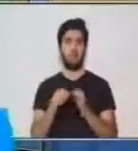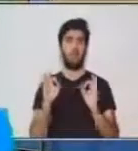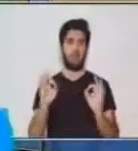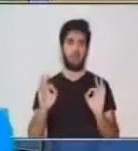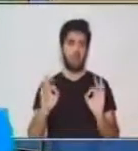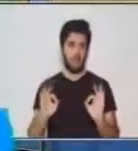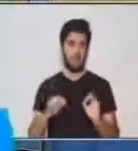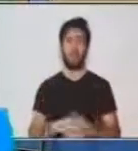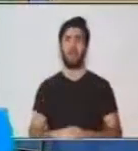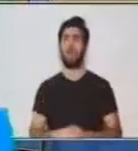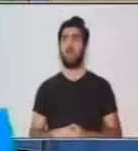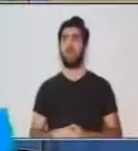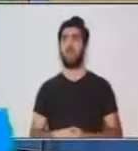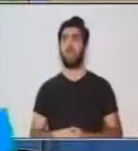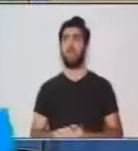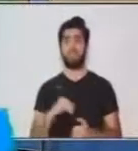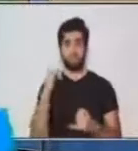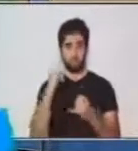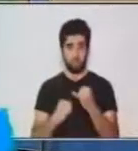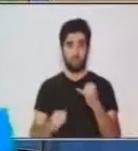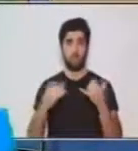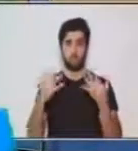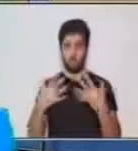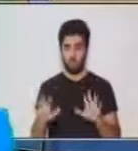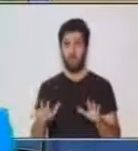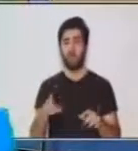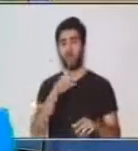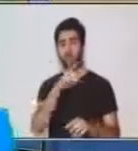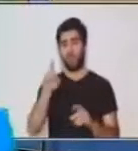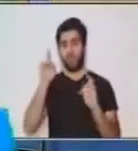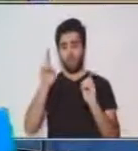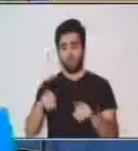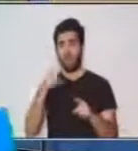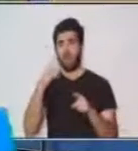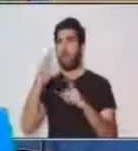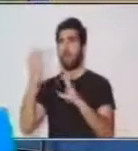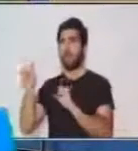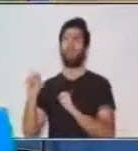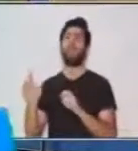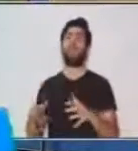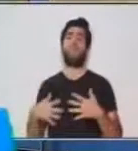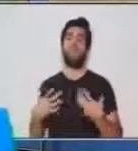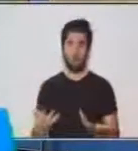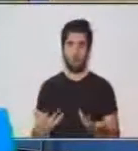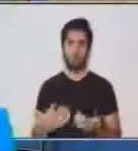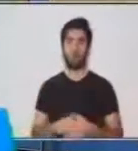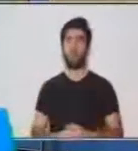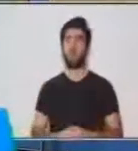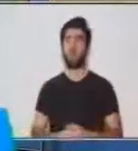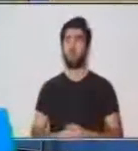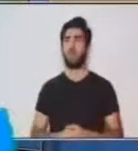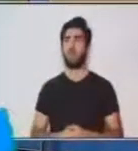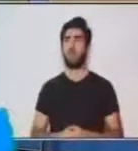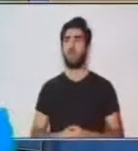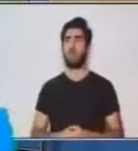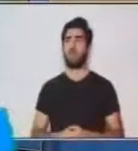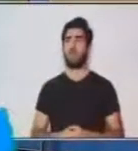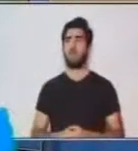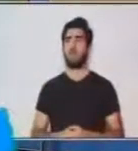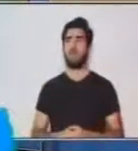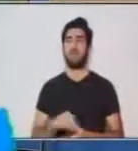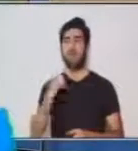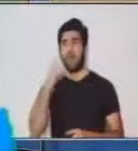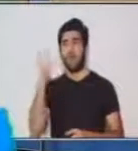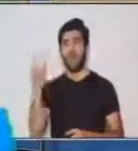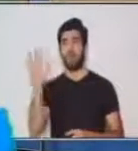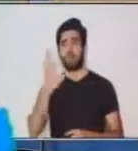En conclusión, debes de tomar en cuenta que los